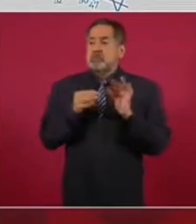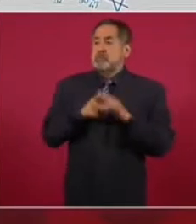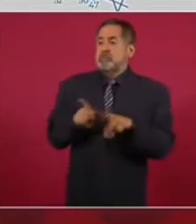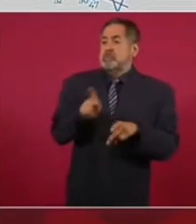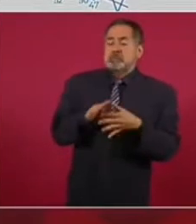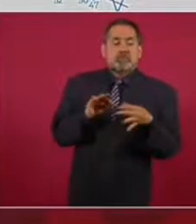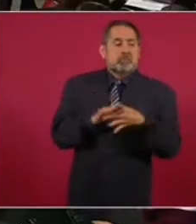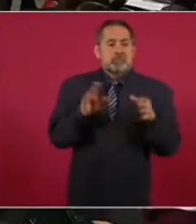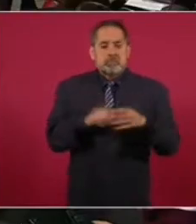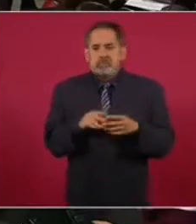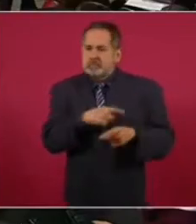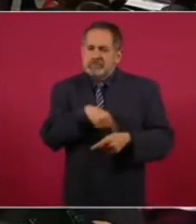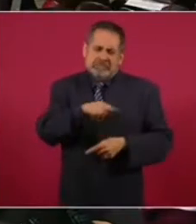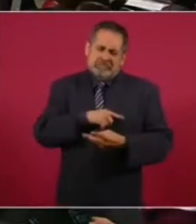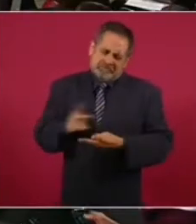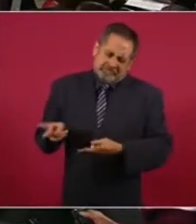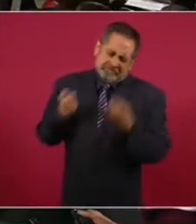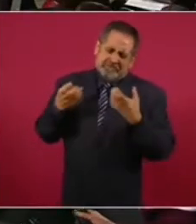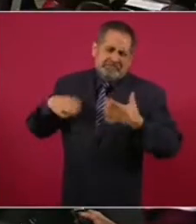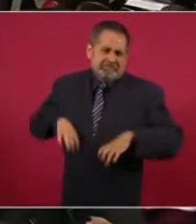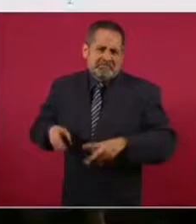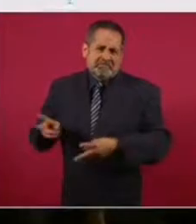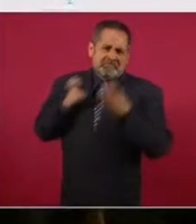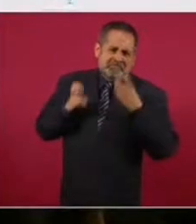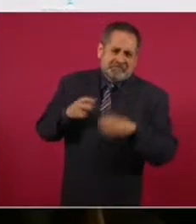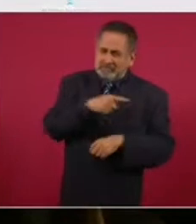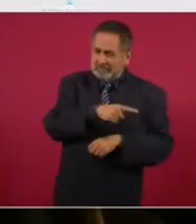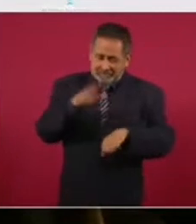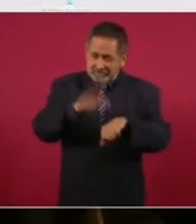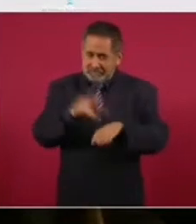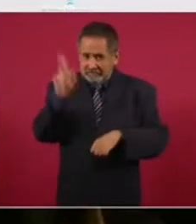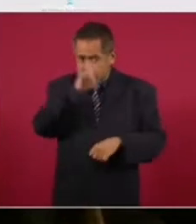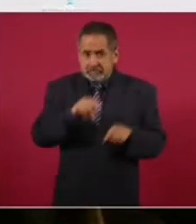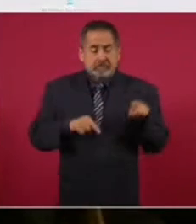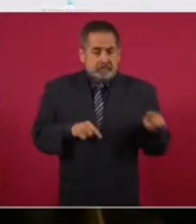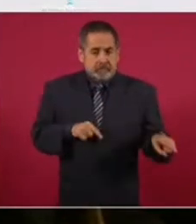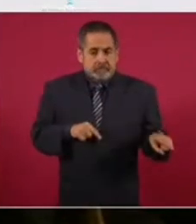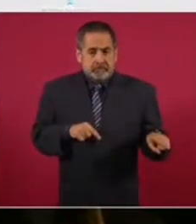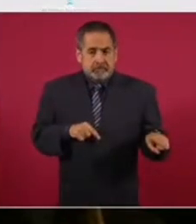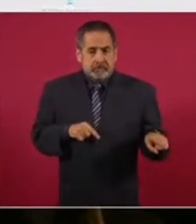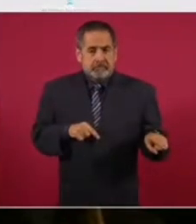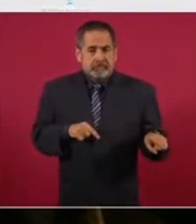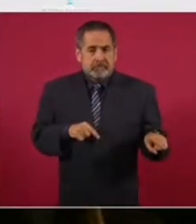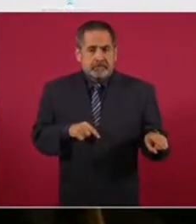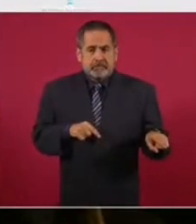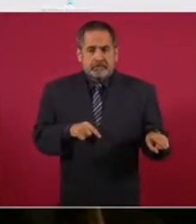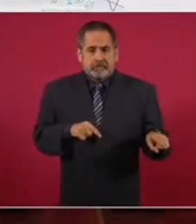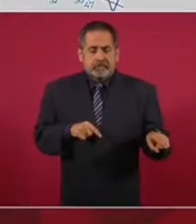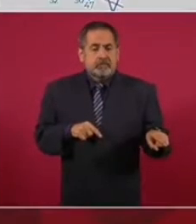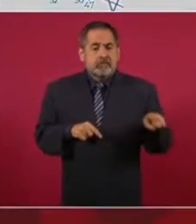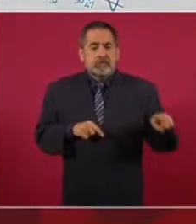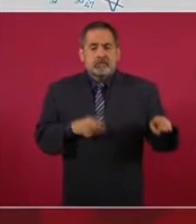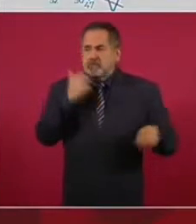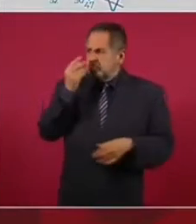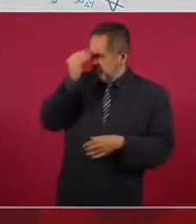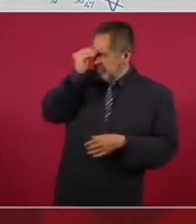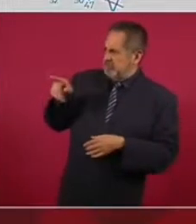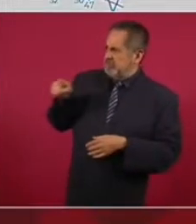los que se han dedicado a saquear, a robar al país. Ellos son los que quieren que nos vaya